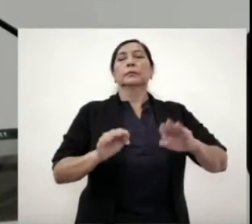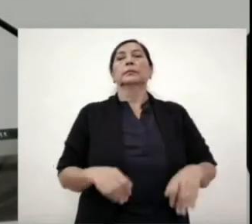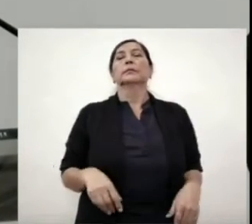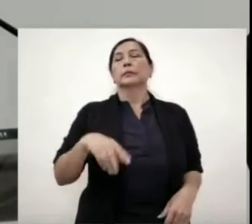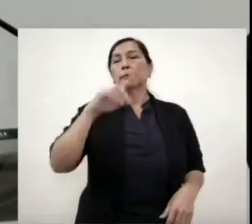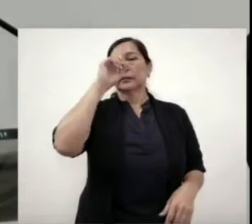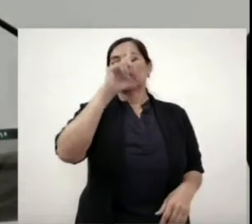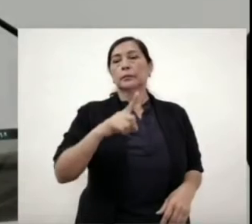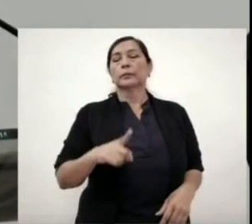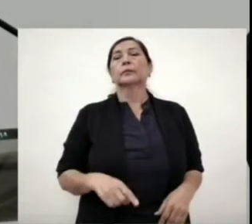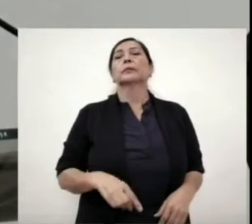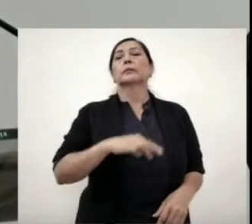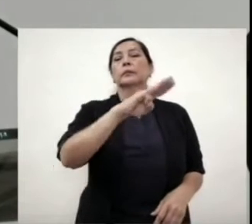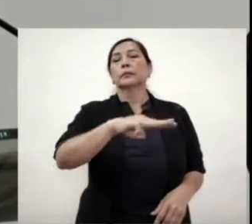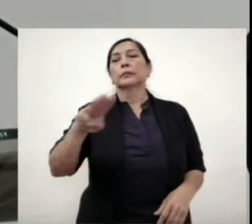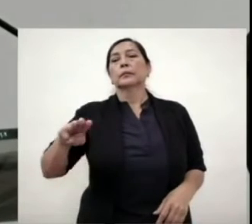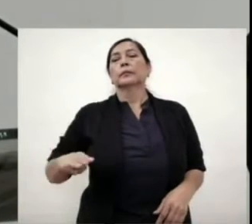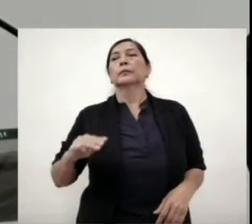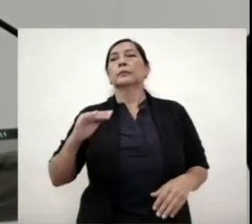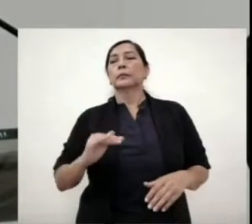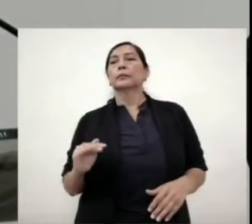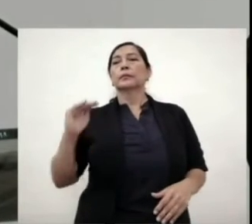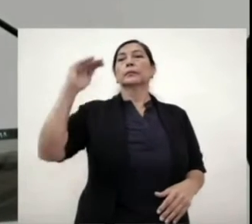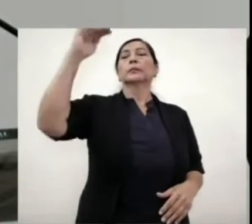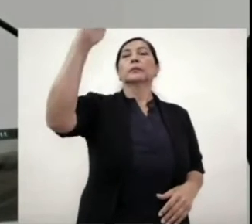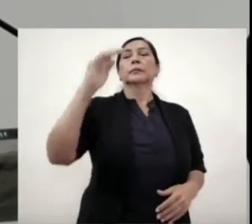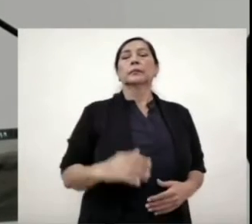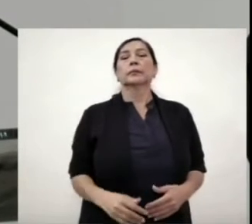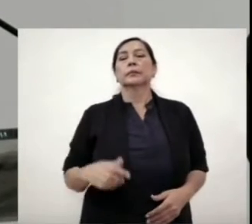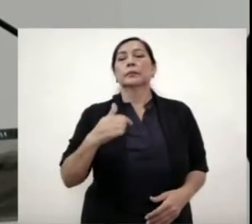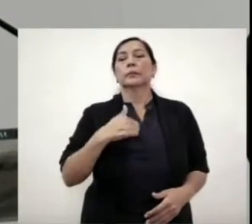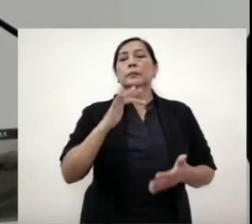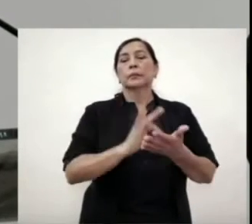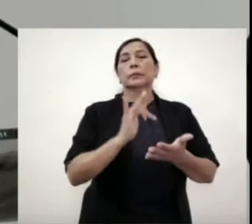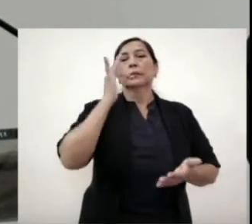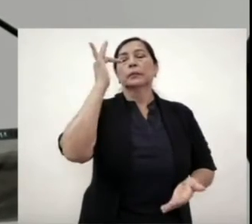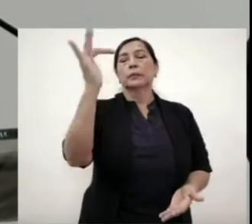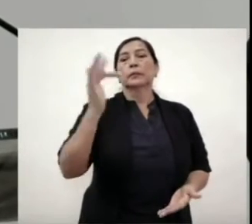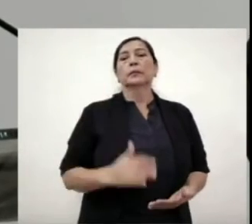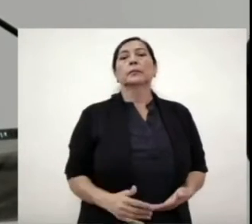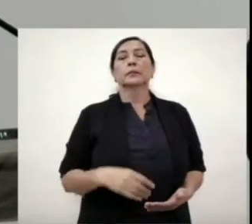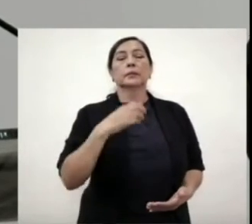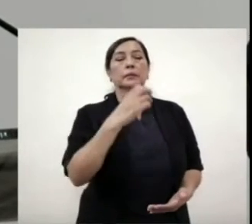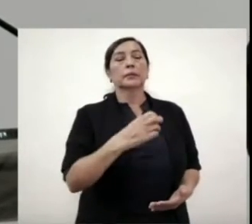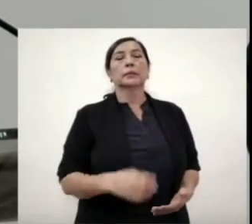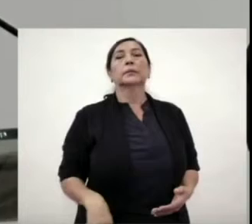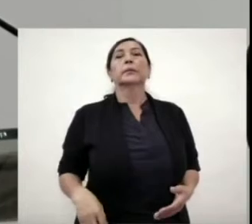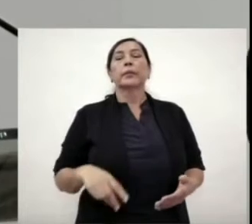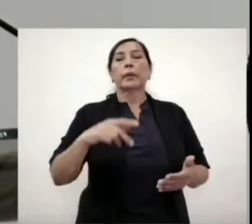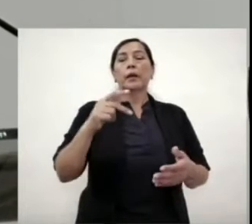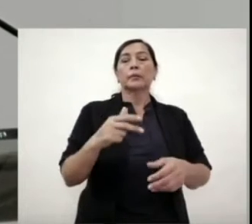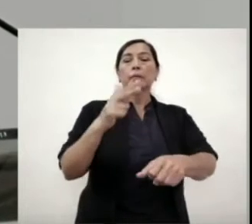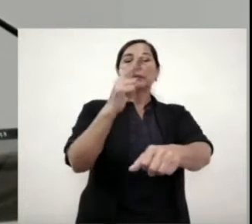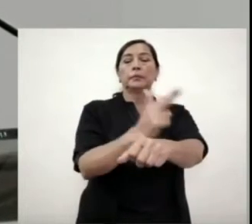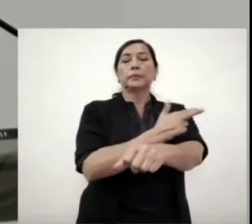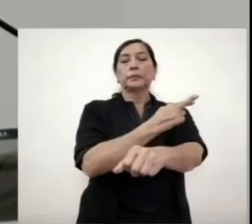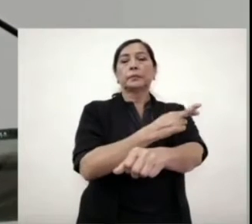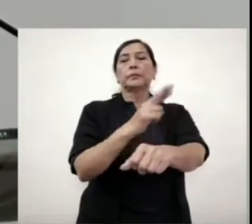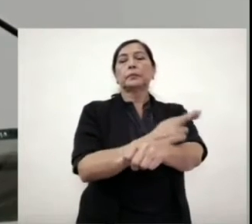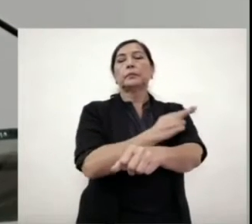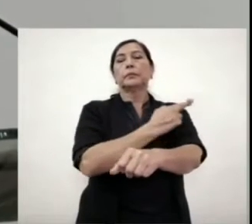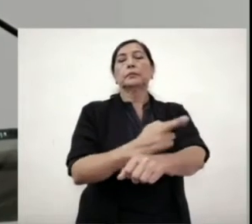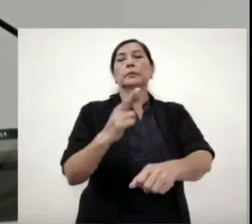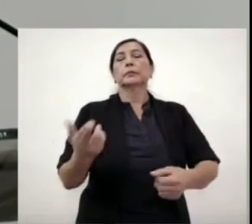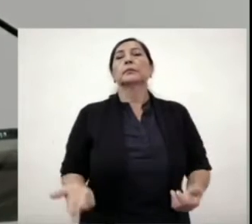salga adelante. Yo agradezco mucho esta gran iniciativa del programa Fortapaz, único en la